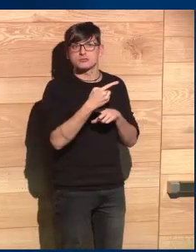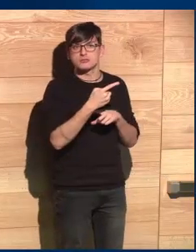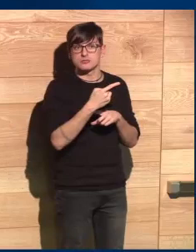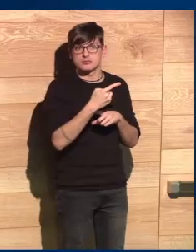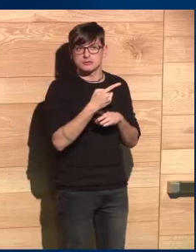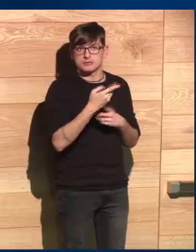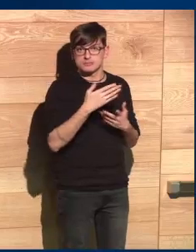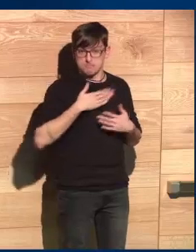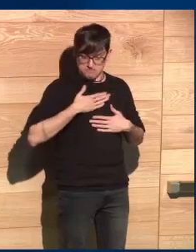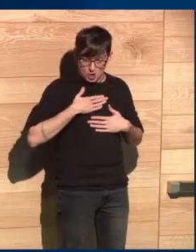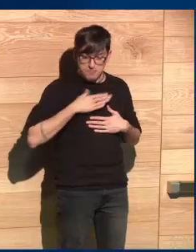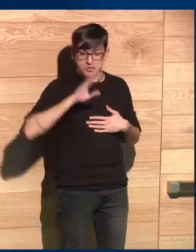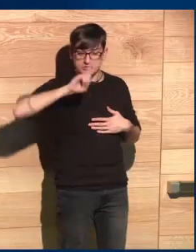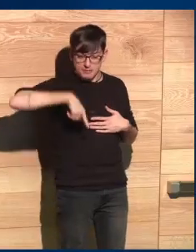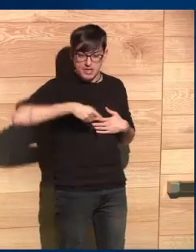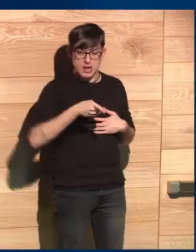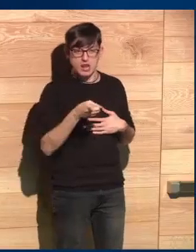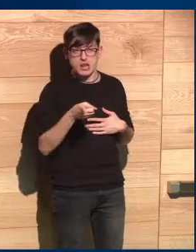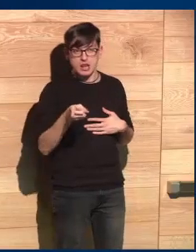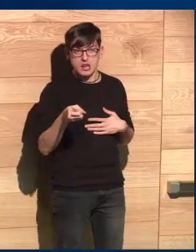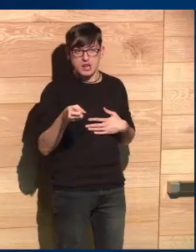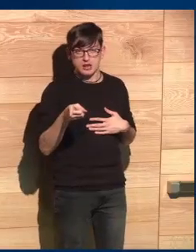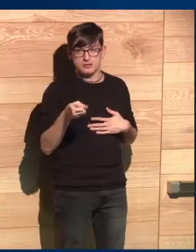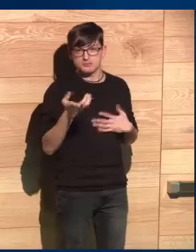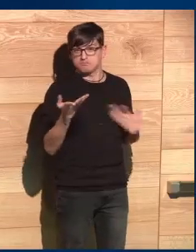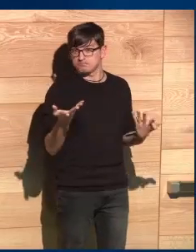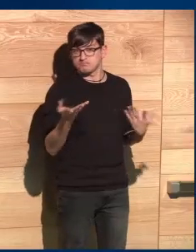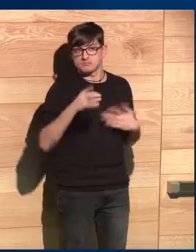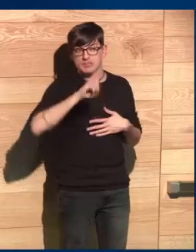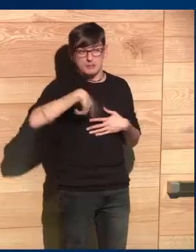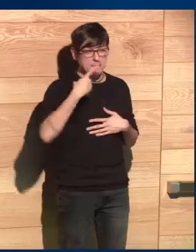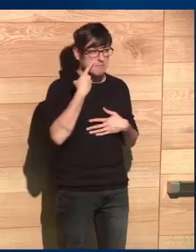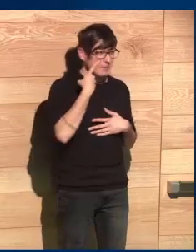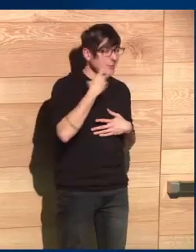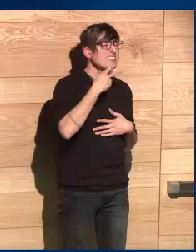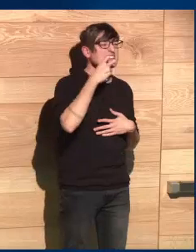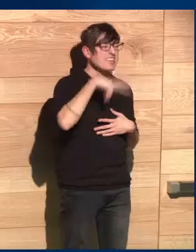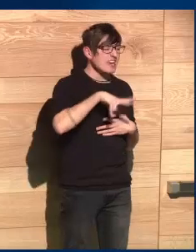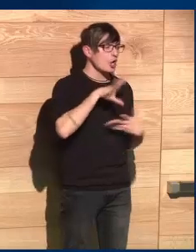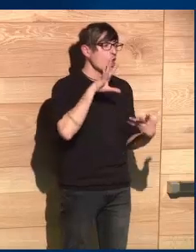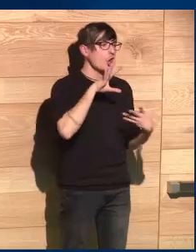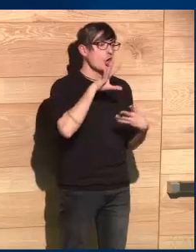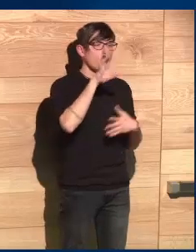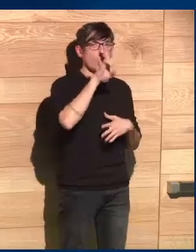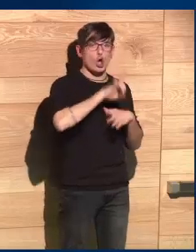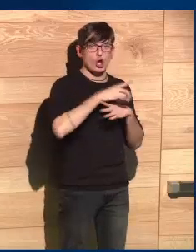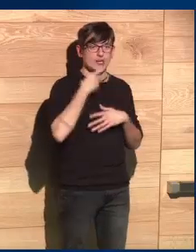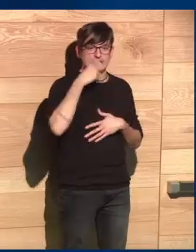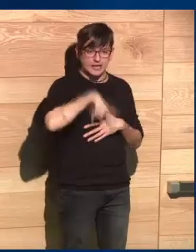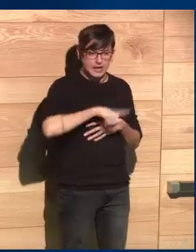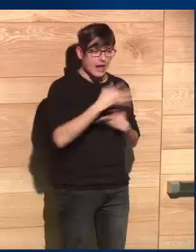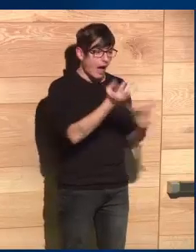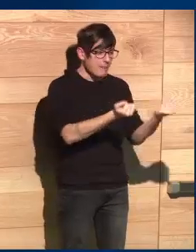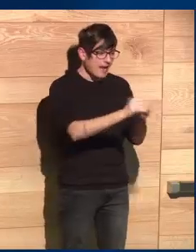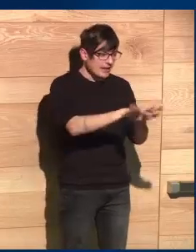¿no?, te pertenece a ti, sino que está ocupando está viendo quién se conecta, quién no se conecta, quién pasa por delante, quién aparca, está